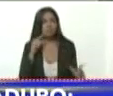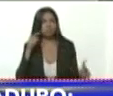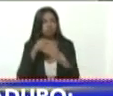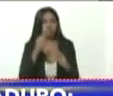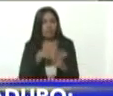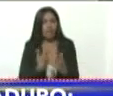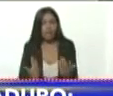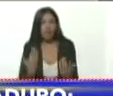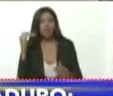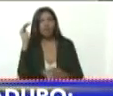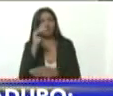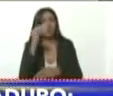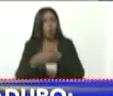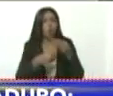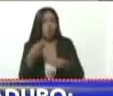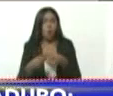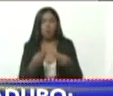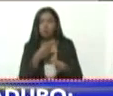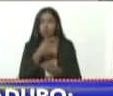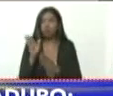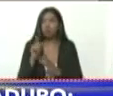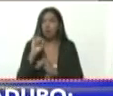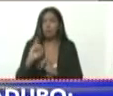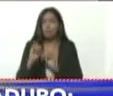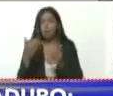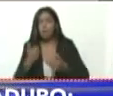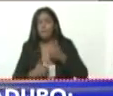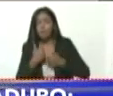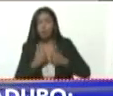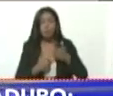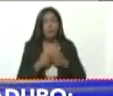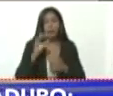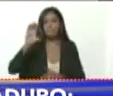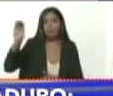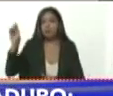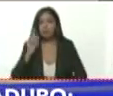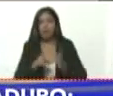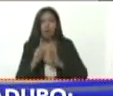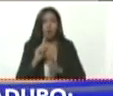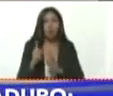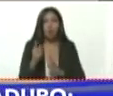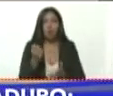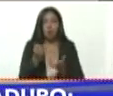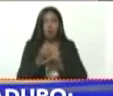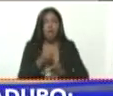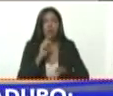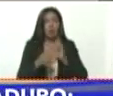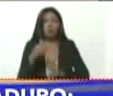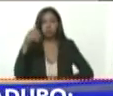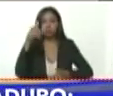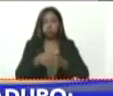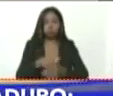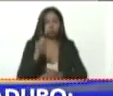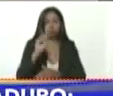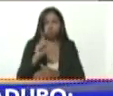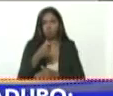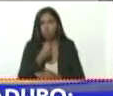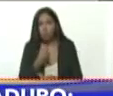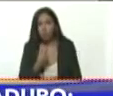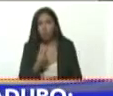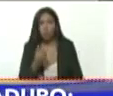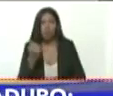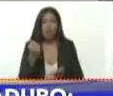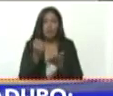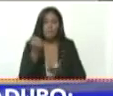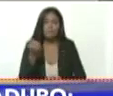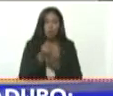destino. Exhortamos a los países que se preocupan por Venezuela, cooperación en lugar de injerencia, solidaridad